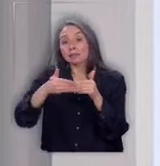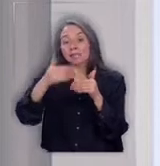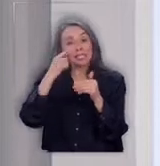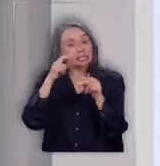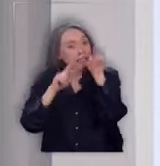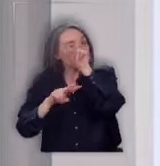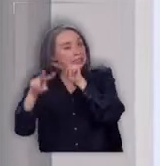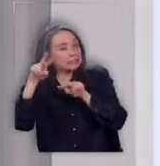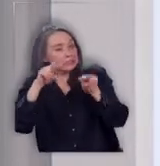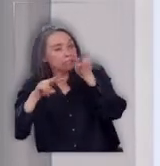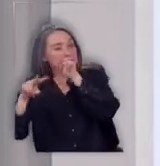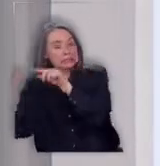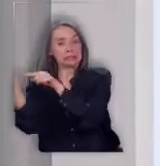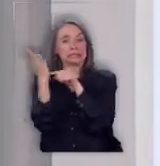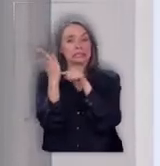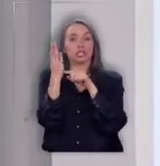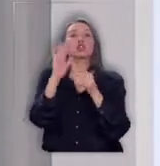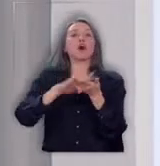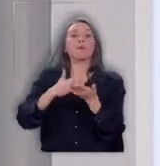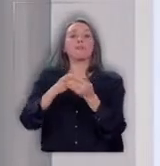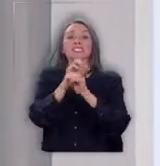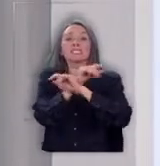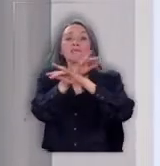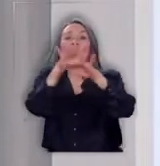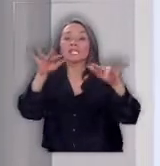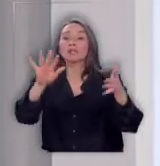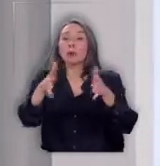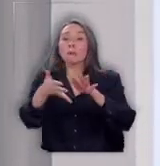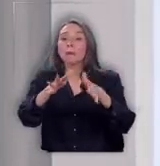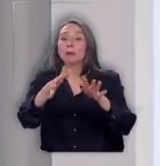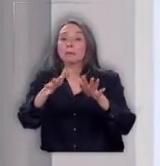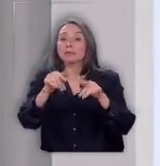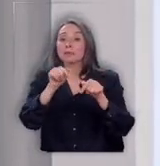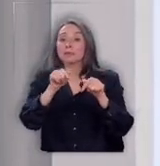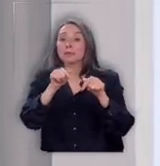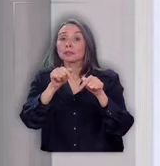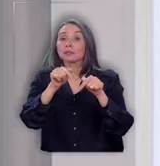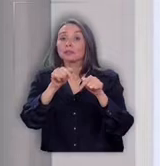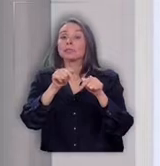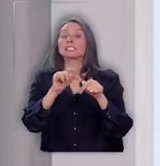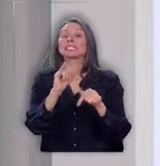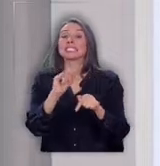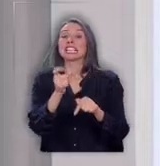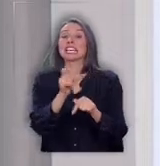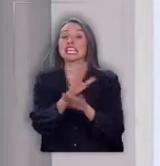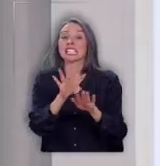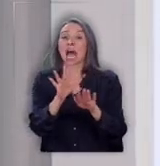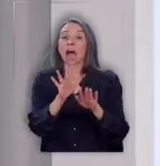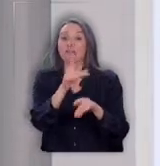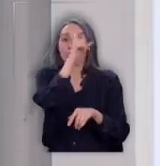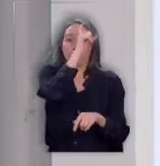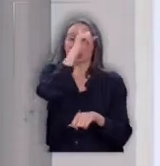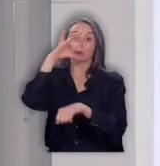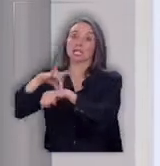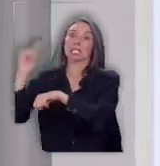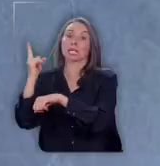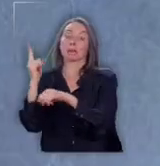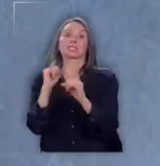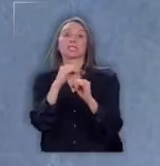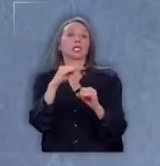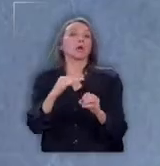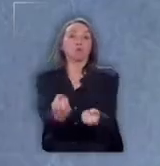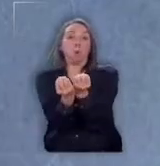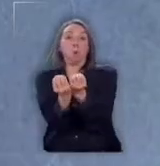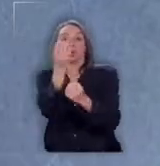análisis eh epidemiológicos sería de consecuencias sumamente graves para el sistema de salud ahora